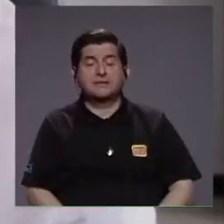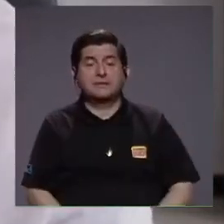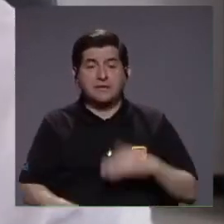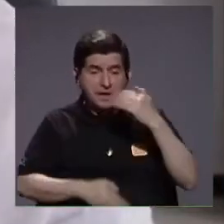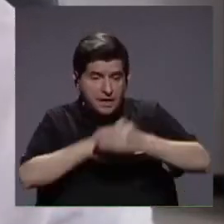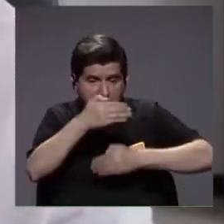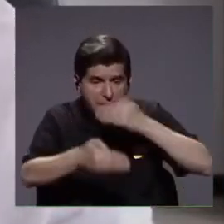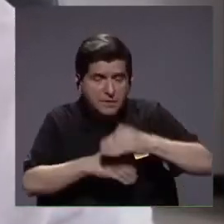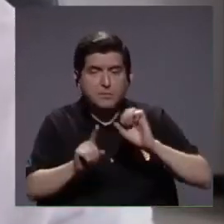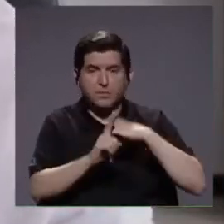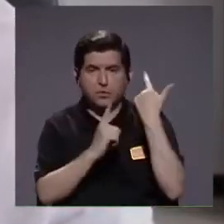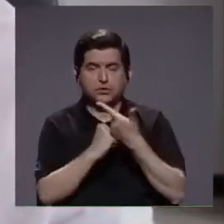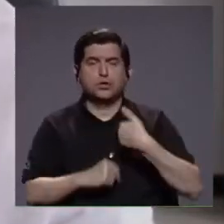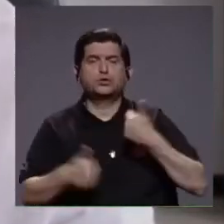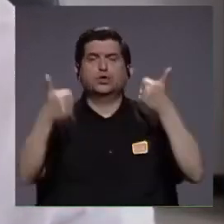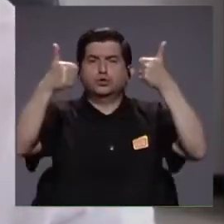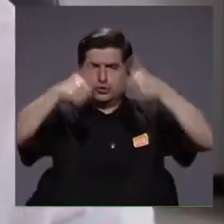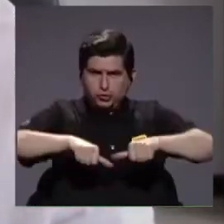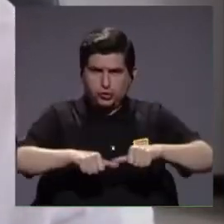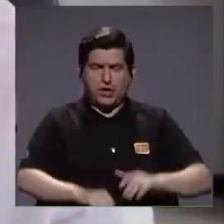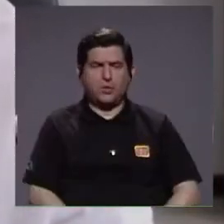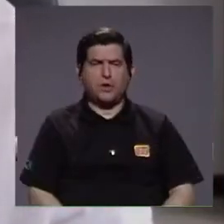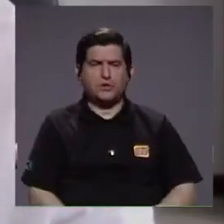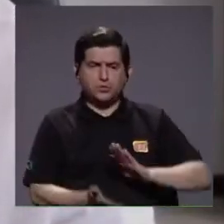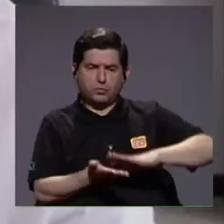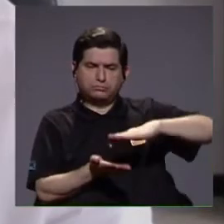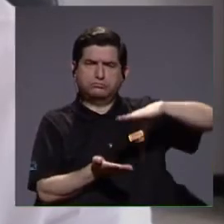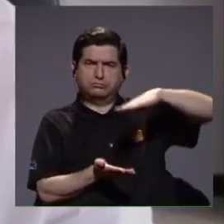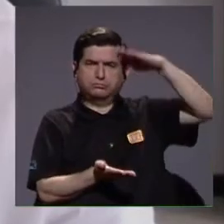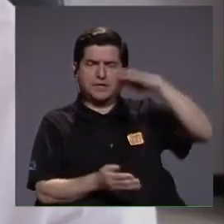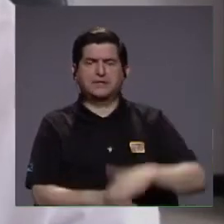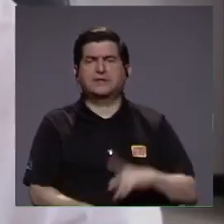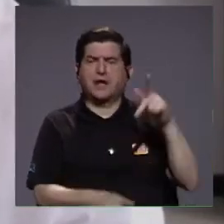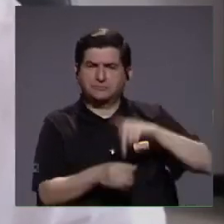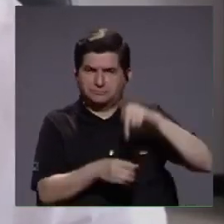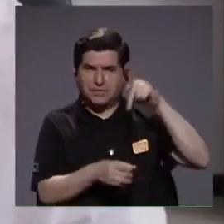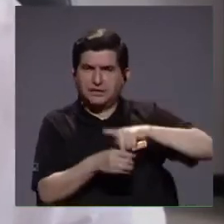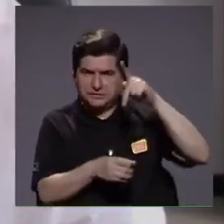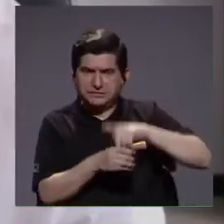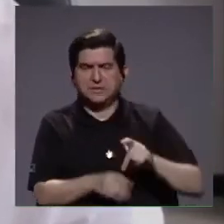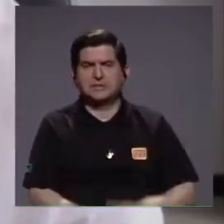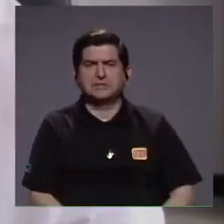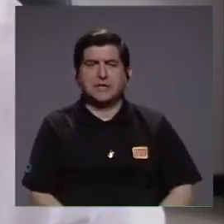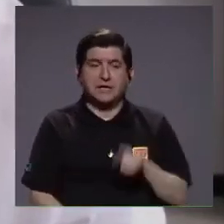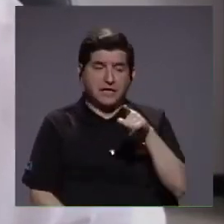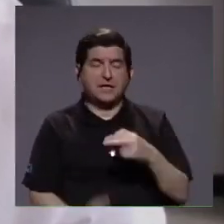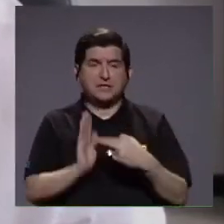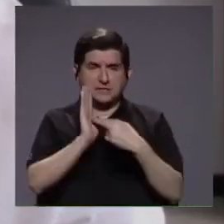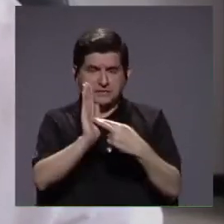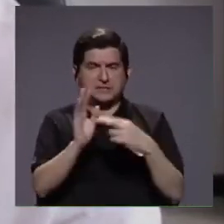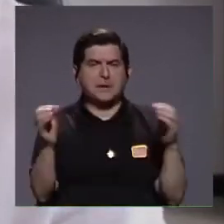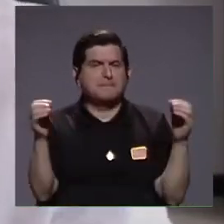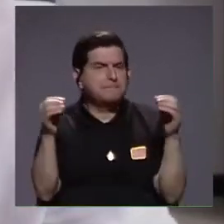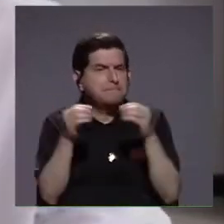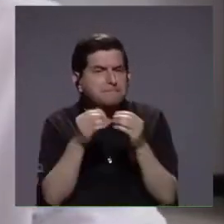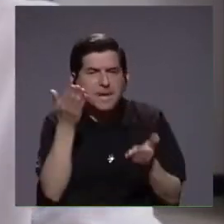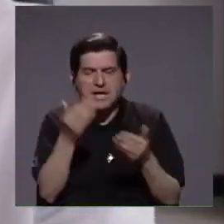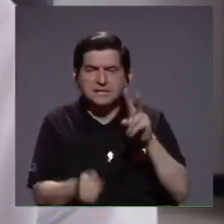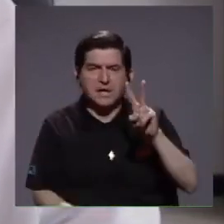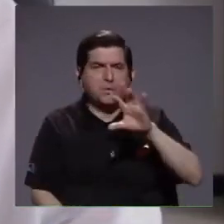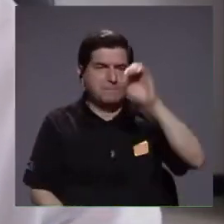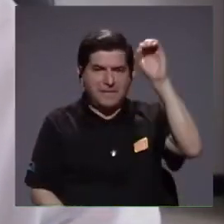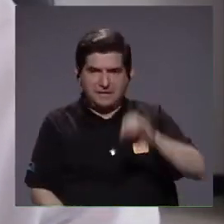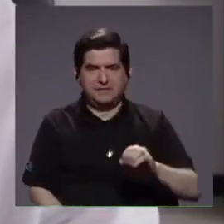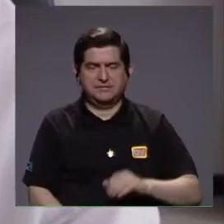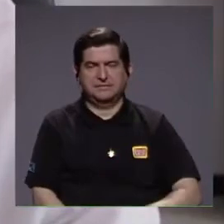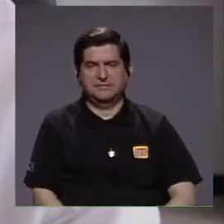social. Yo estoy totalmente de acuerdo en que se pueda incrementar esa participación, esa representación más allá